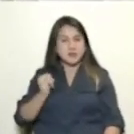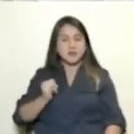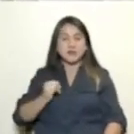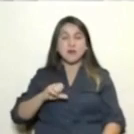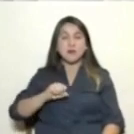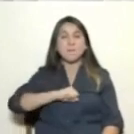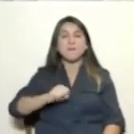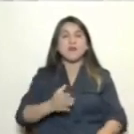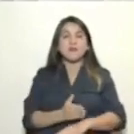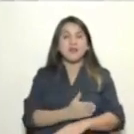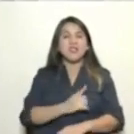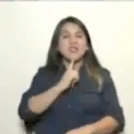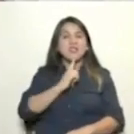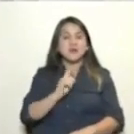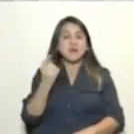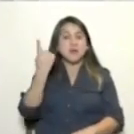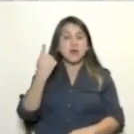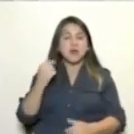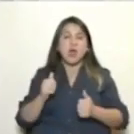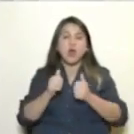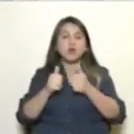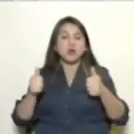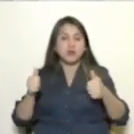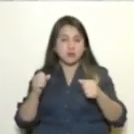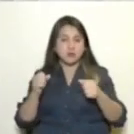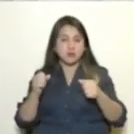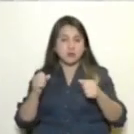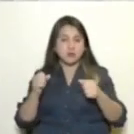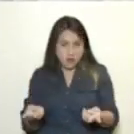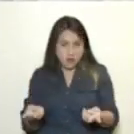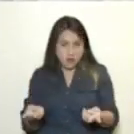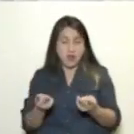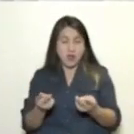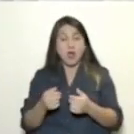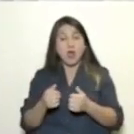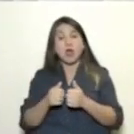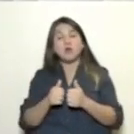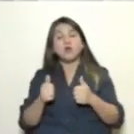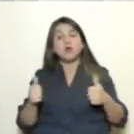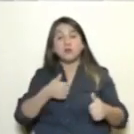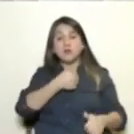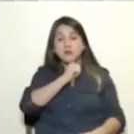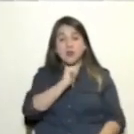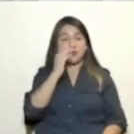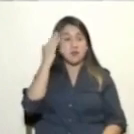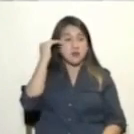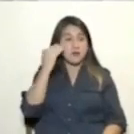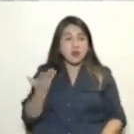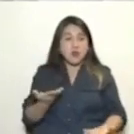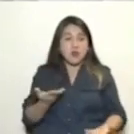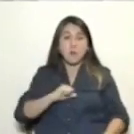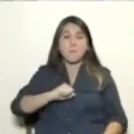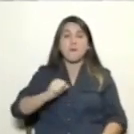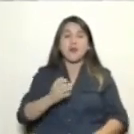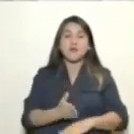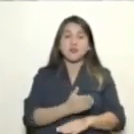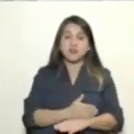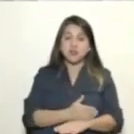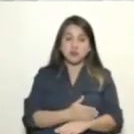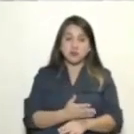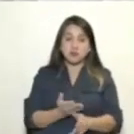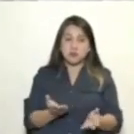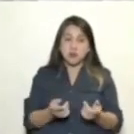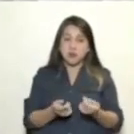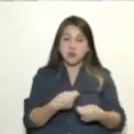prevención lo va a hacer la autoridad pública. Porque la autoridad privada no ve cómo puede traducir la prevención en